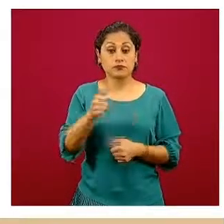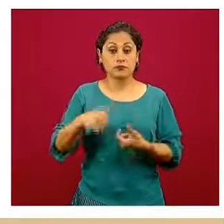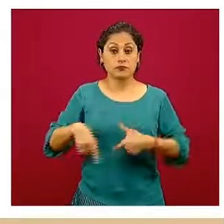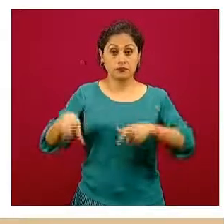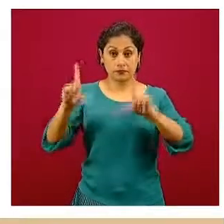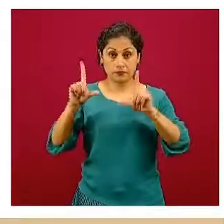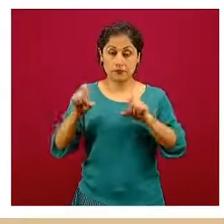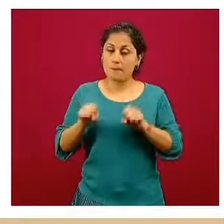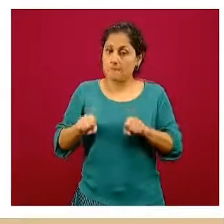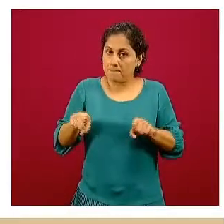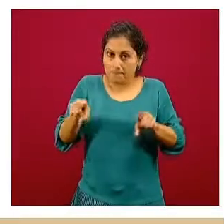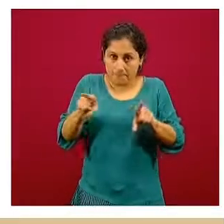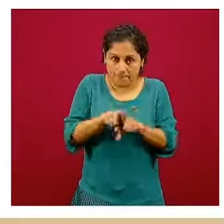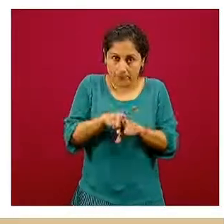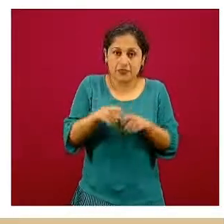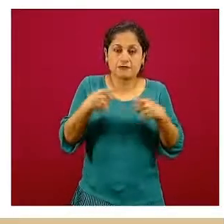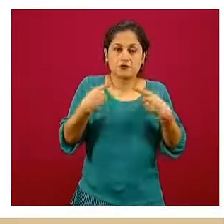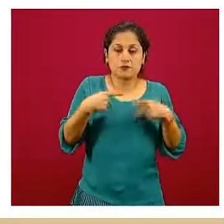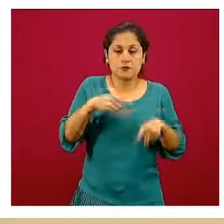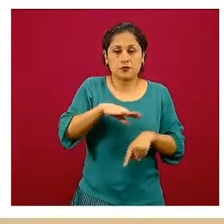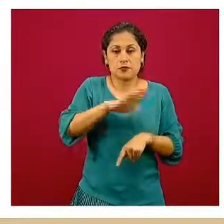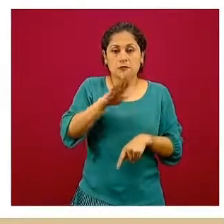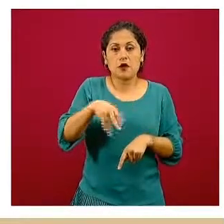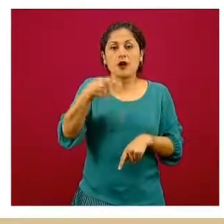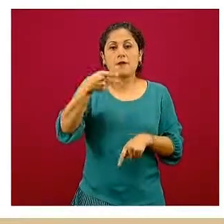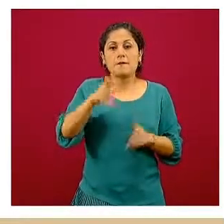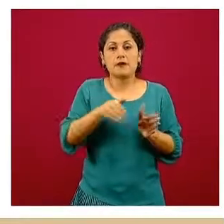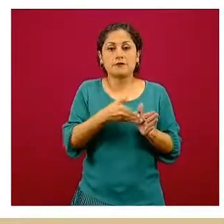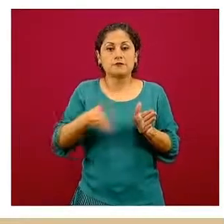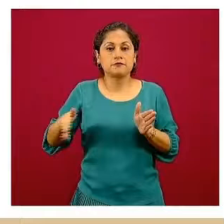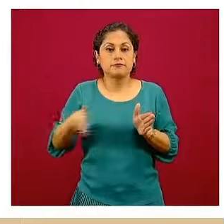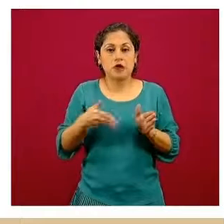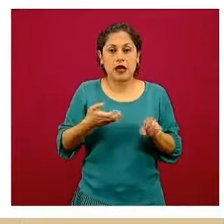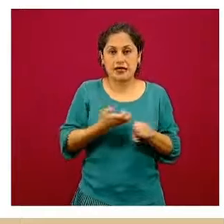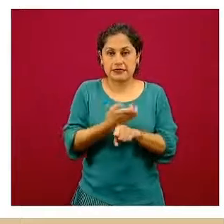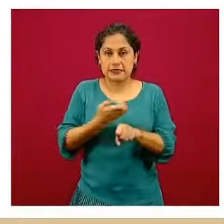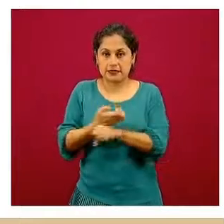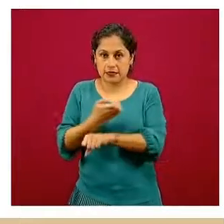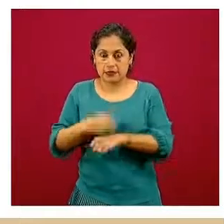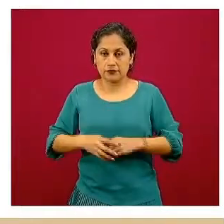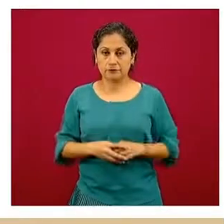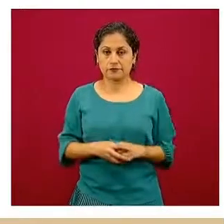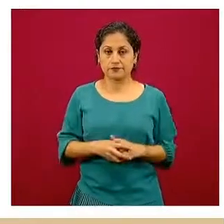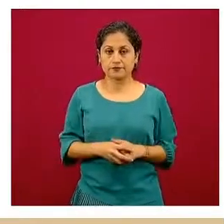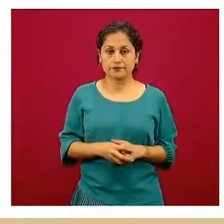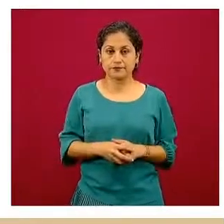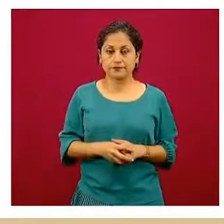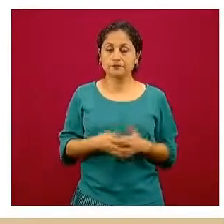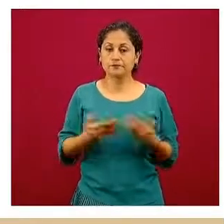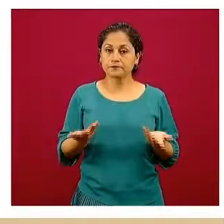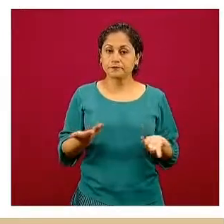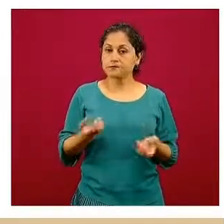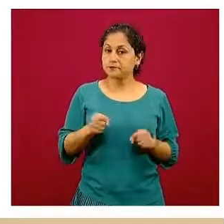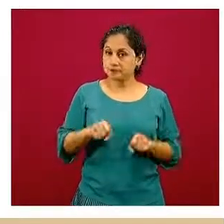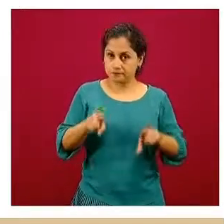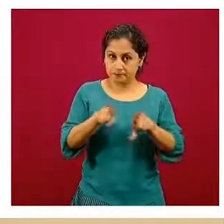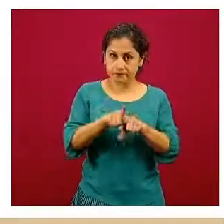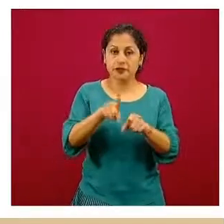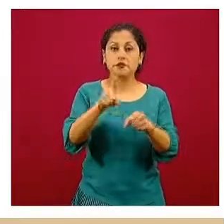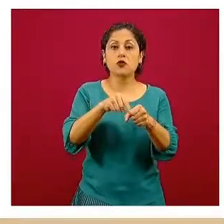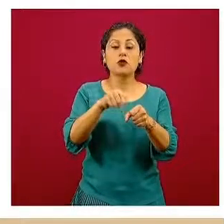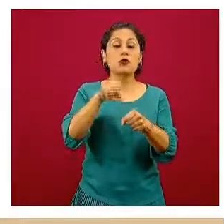distribución por entidad federativa de la carga acumulada de las defunciones. también con la expectativa en color naranja